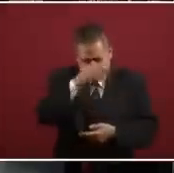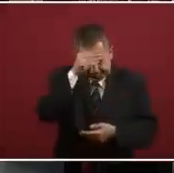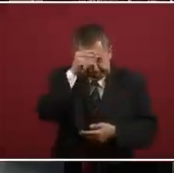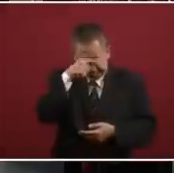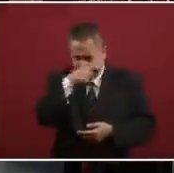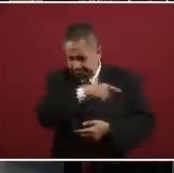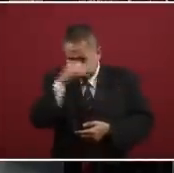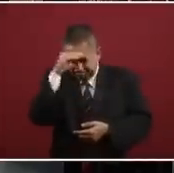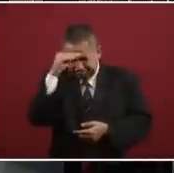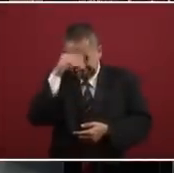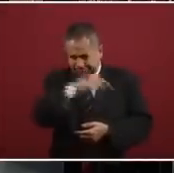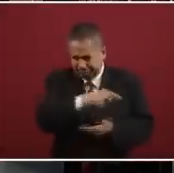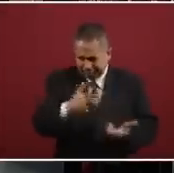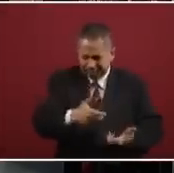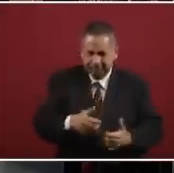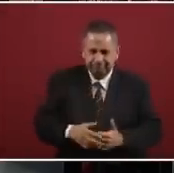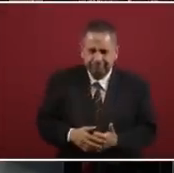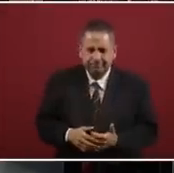para que